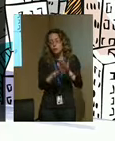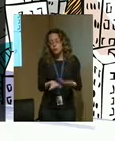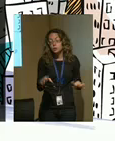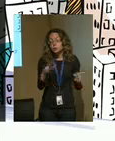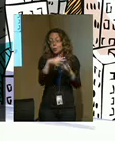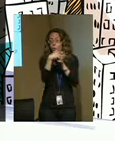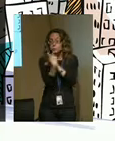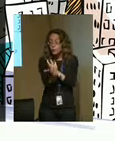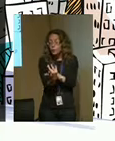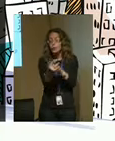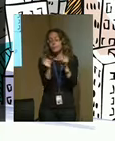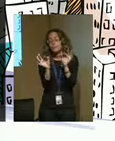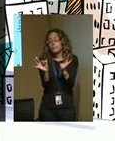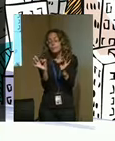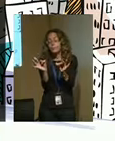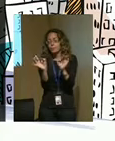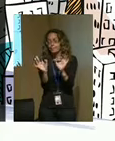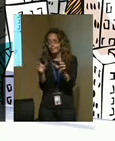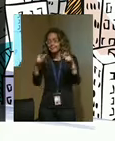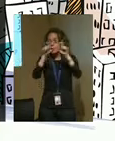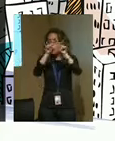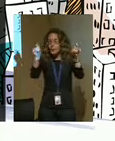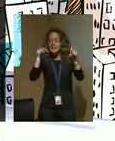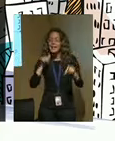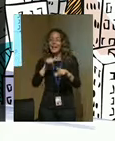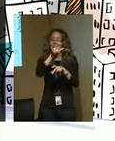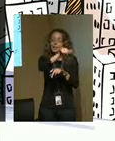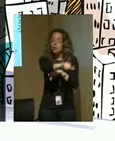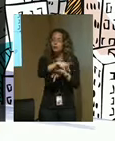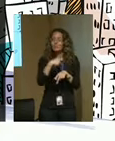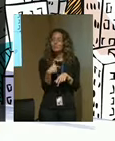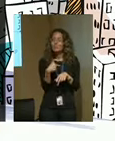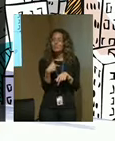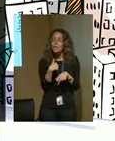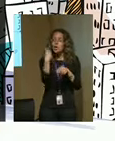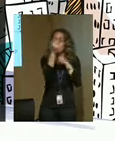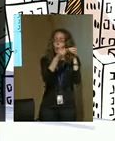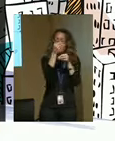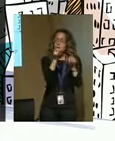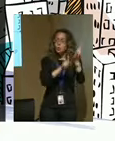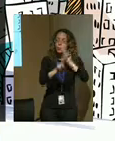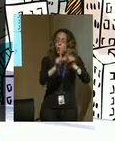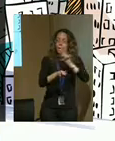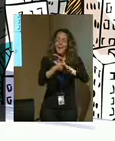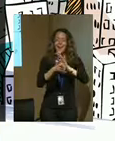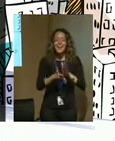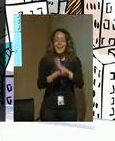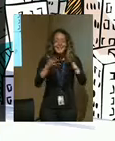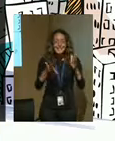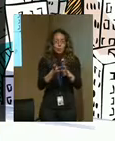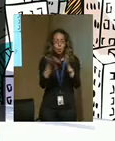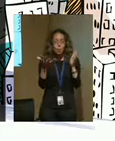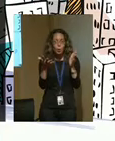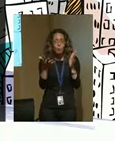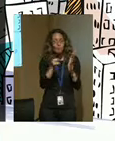caso concreto de la compañía aérea, insisto, ya no es un problema de lentitud de la propia administración, es un